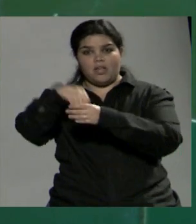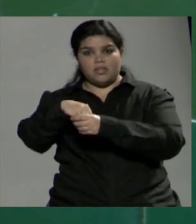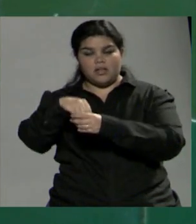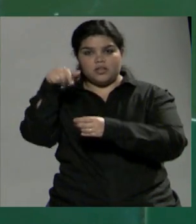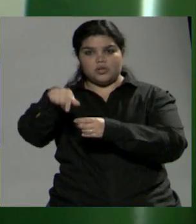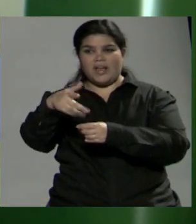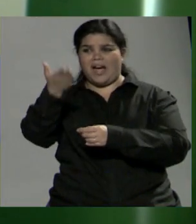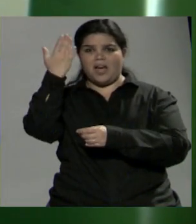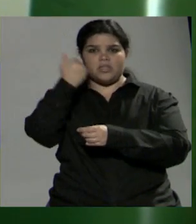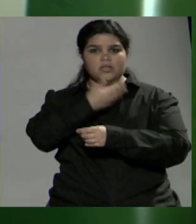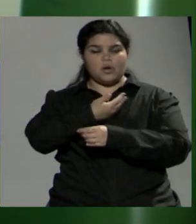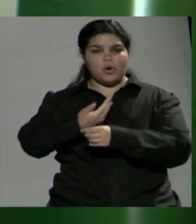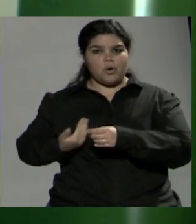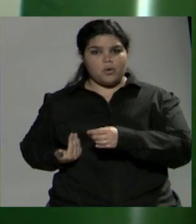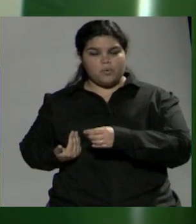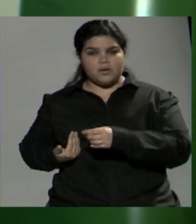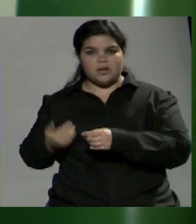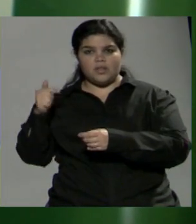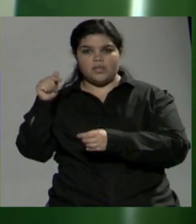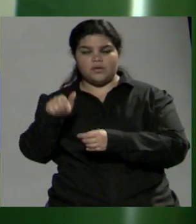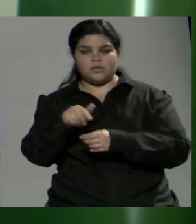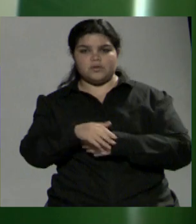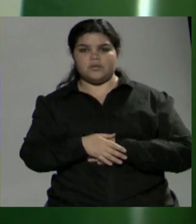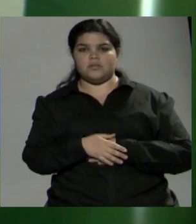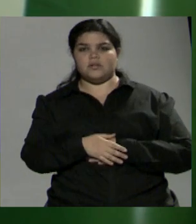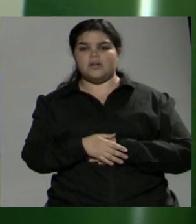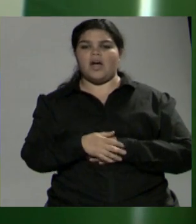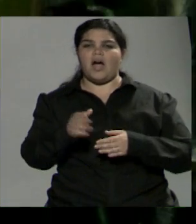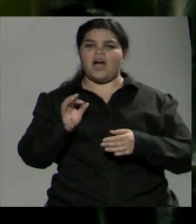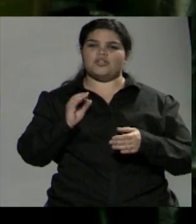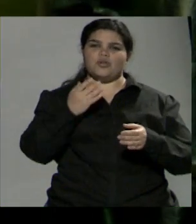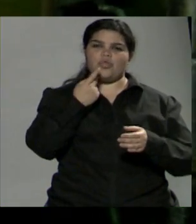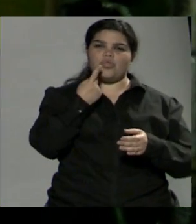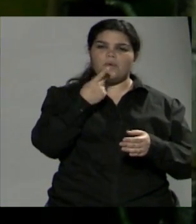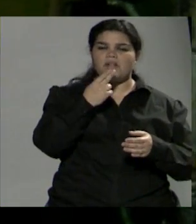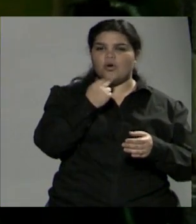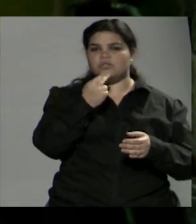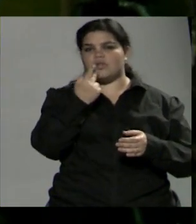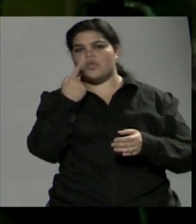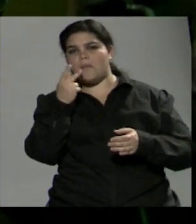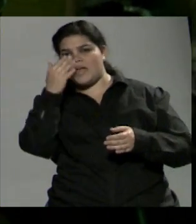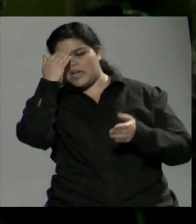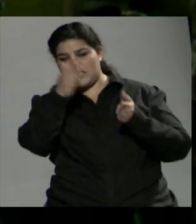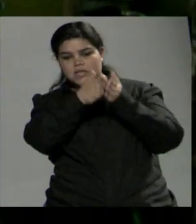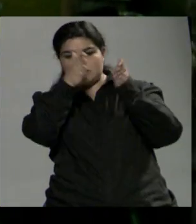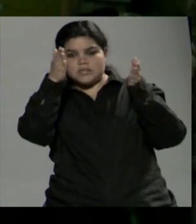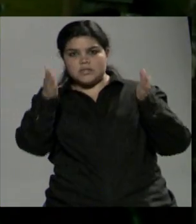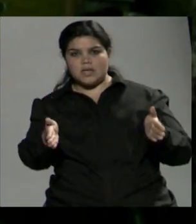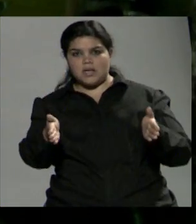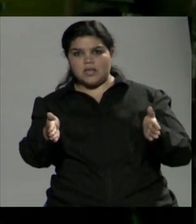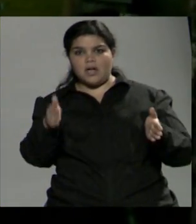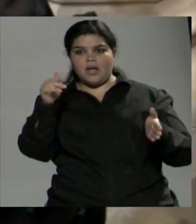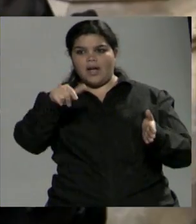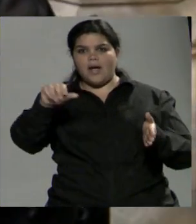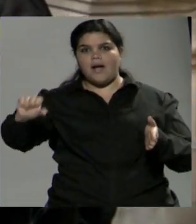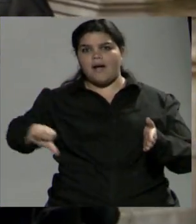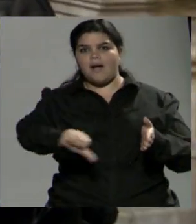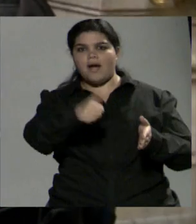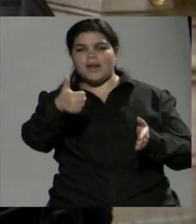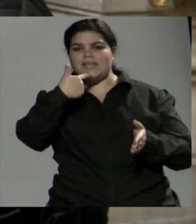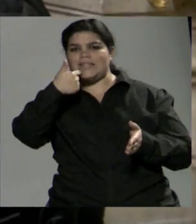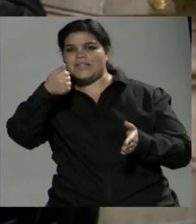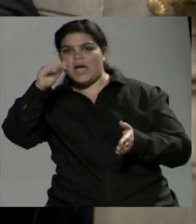elección general. Lo que a mí más me ha impresionado ha sido los resultados electorales de la provincia